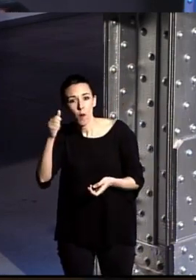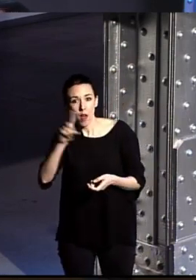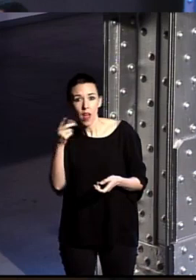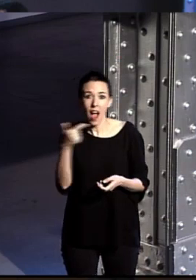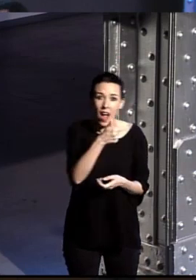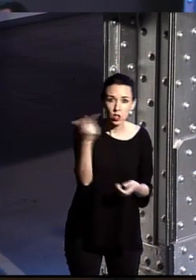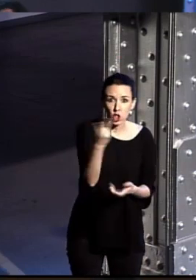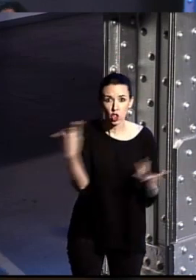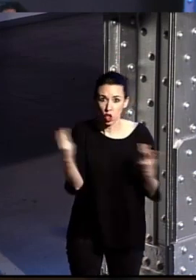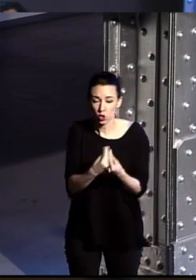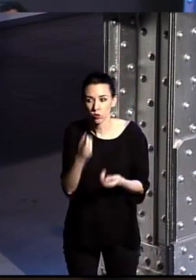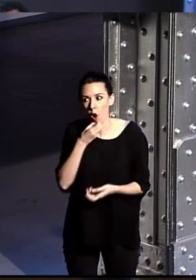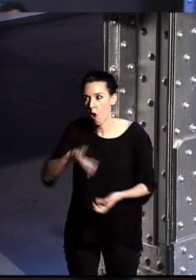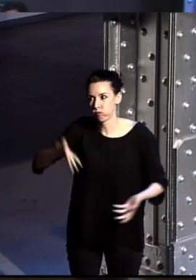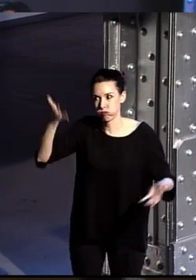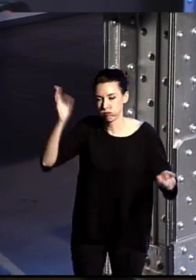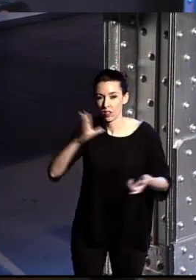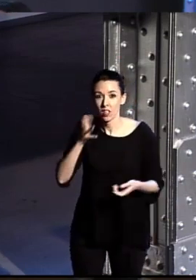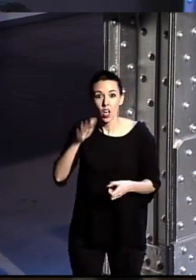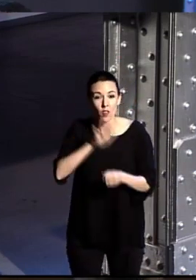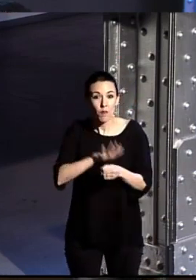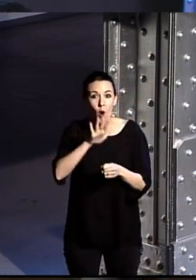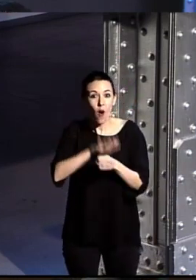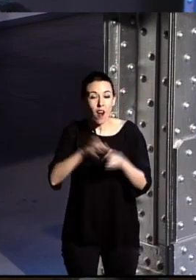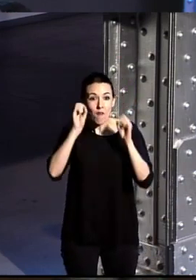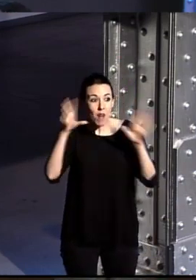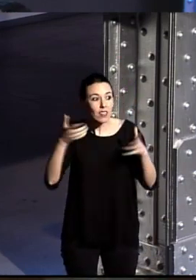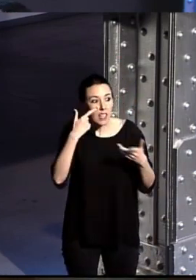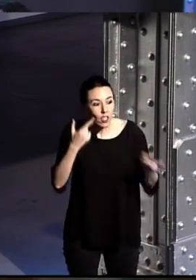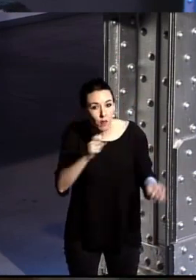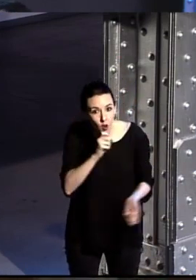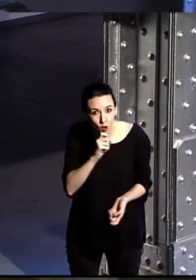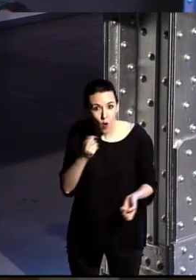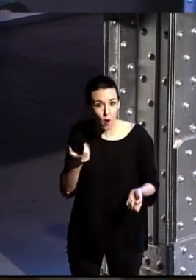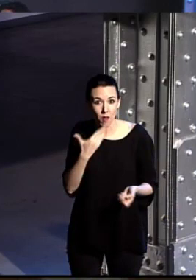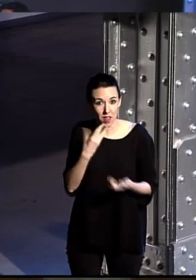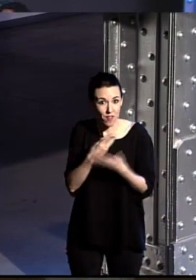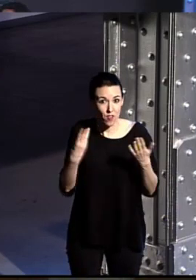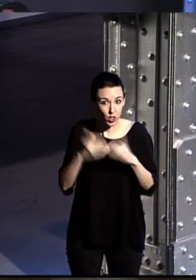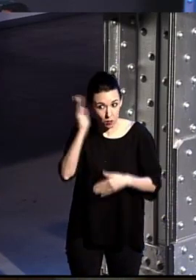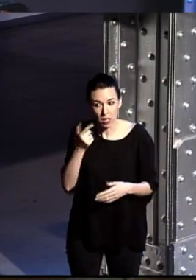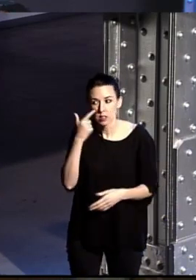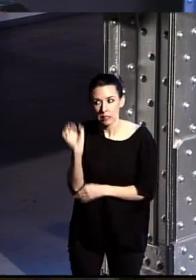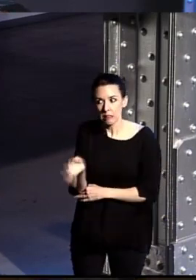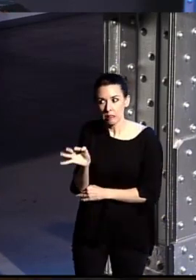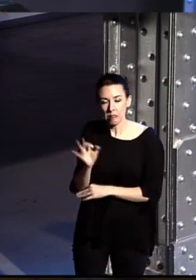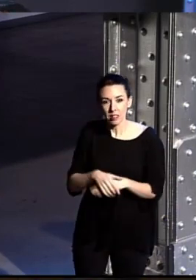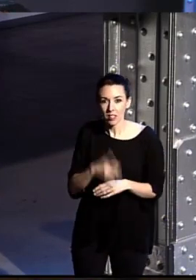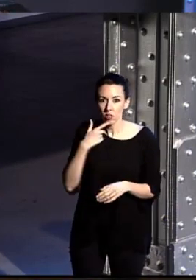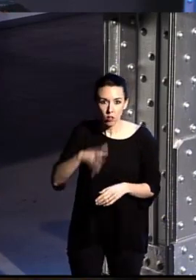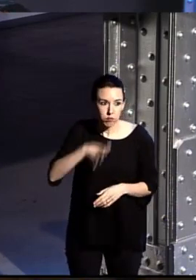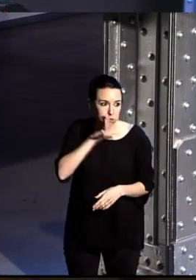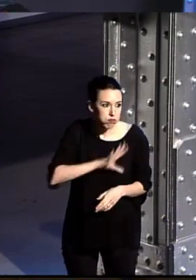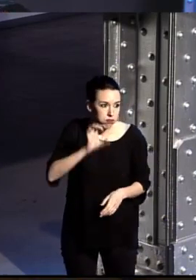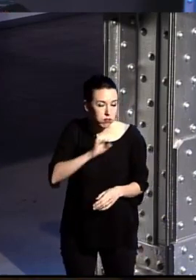podamos darle un gusto a esta pero entonces los marcianos no tienen la mayoría de edad. Eso sería extraordinario. Es verdad. Eso sería